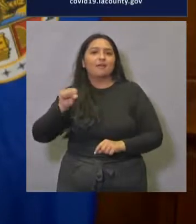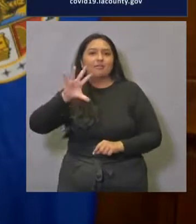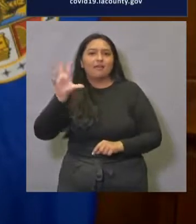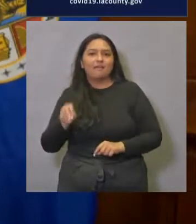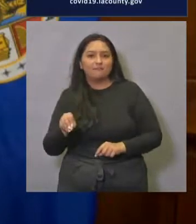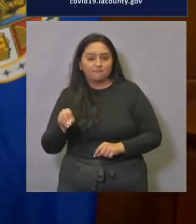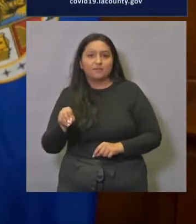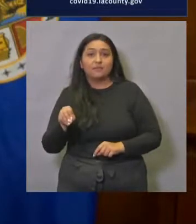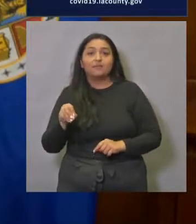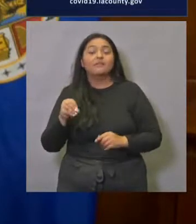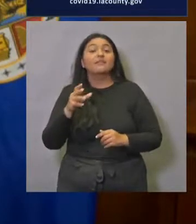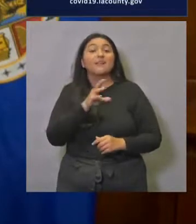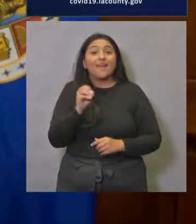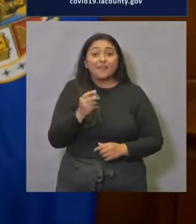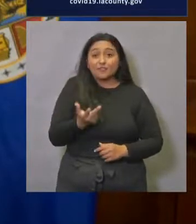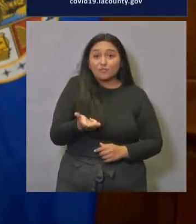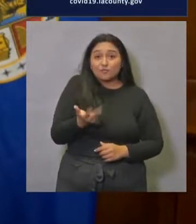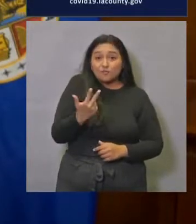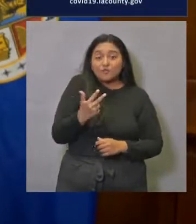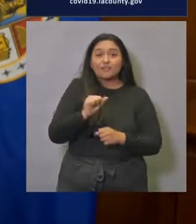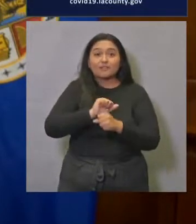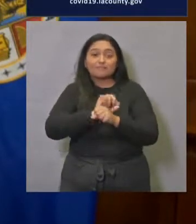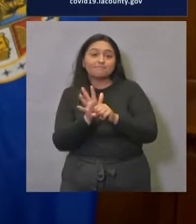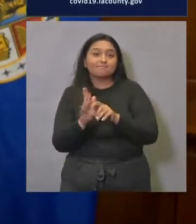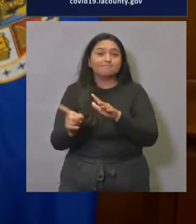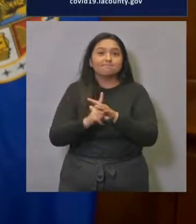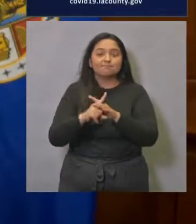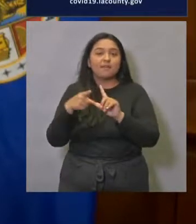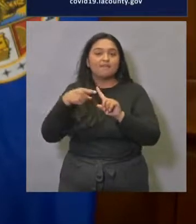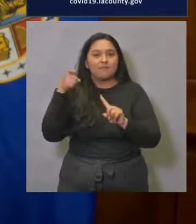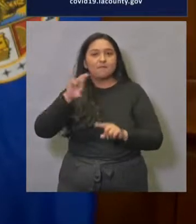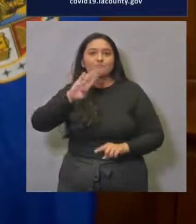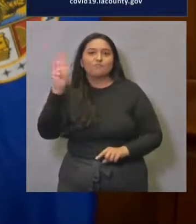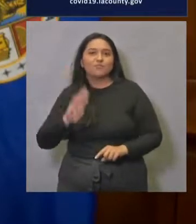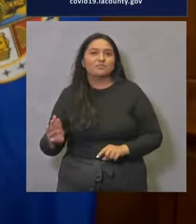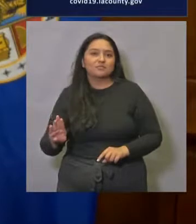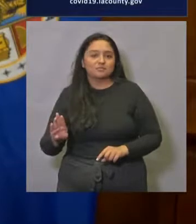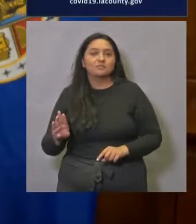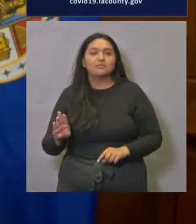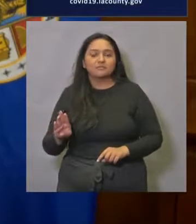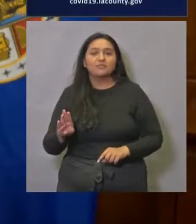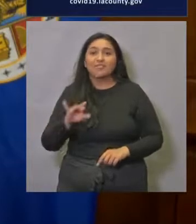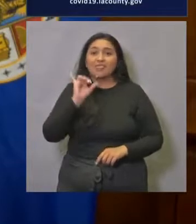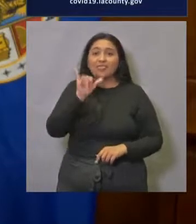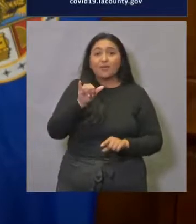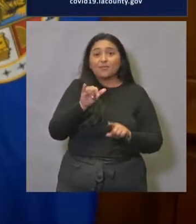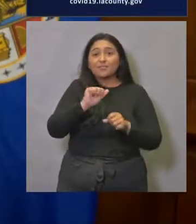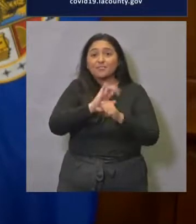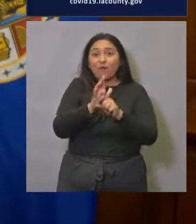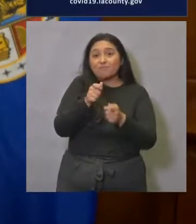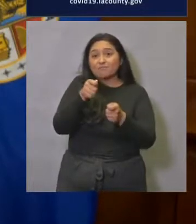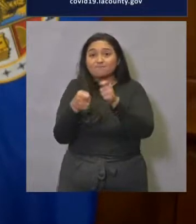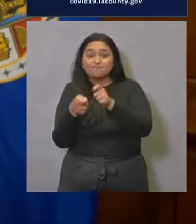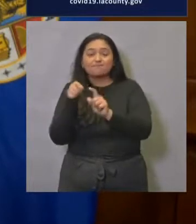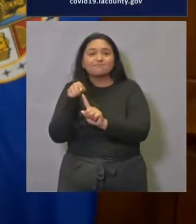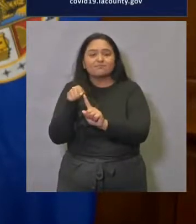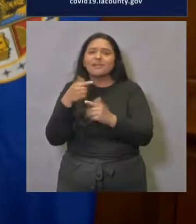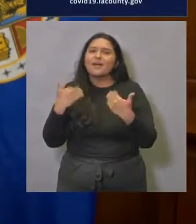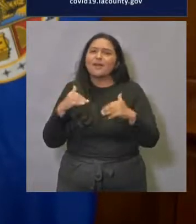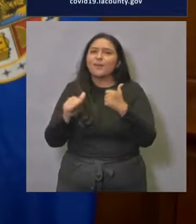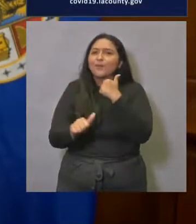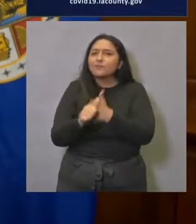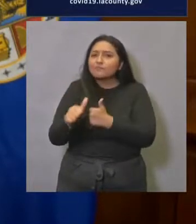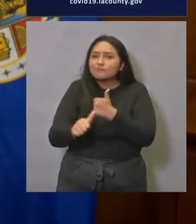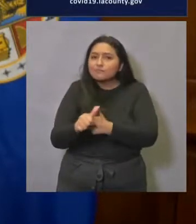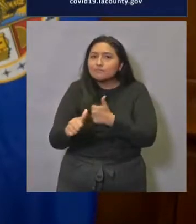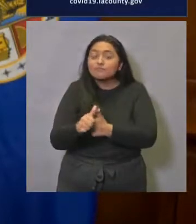y 3 casos de la variante brasileña. Sabemos que estos variantes son peligrosos y